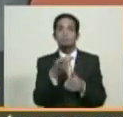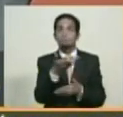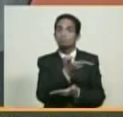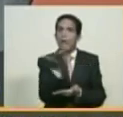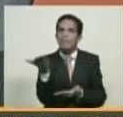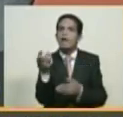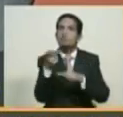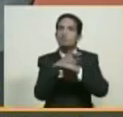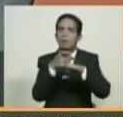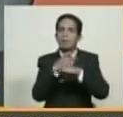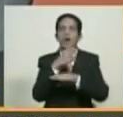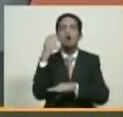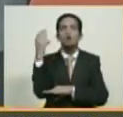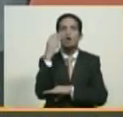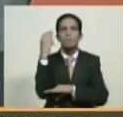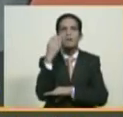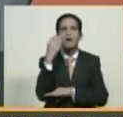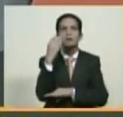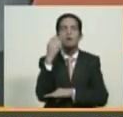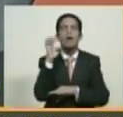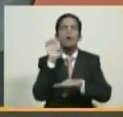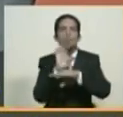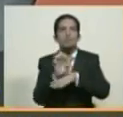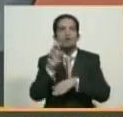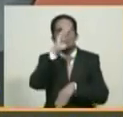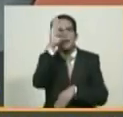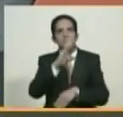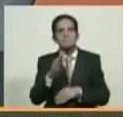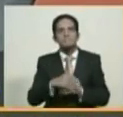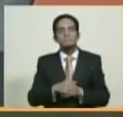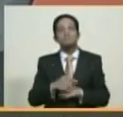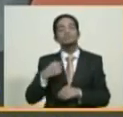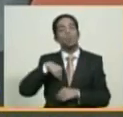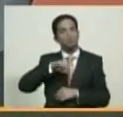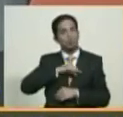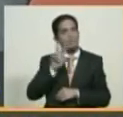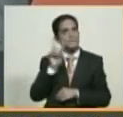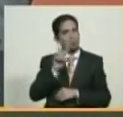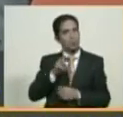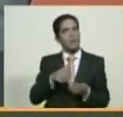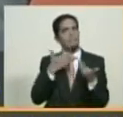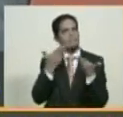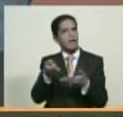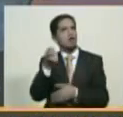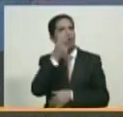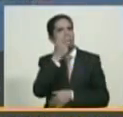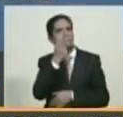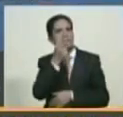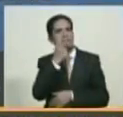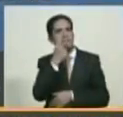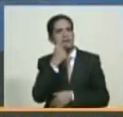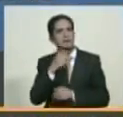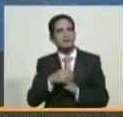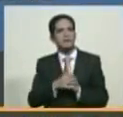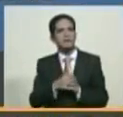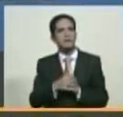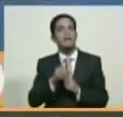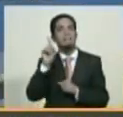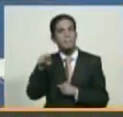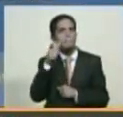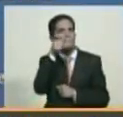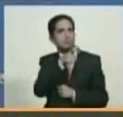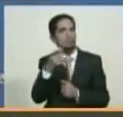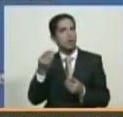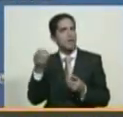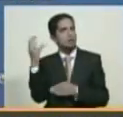colombiano, peruano, ecuatoriano, brasileño. Se le entregan medicamentos por consulta, también a los colombianos, por